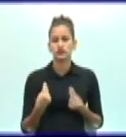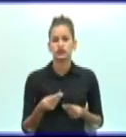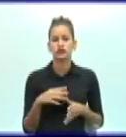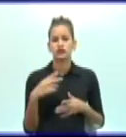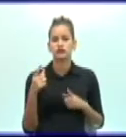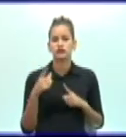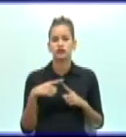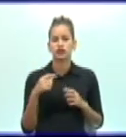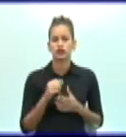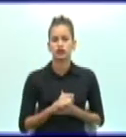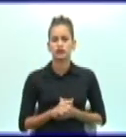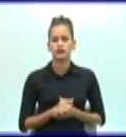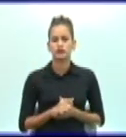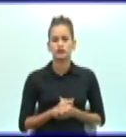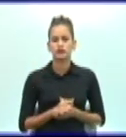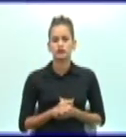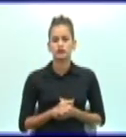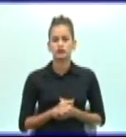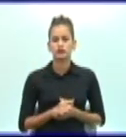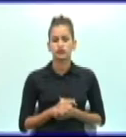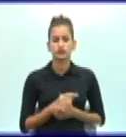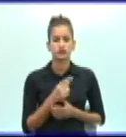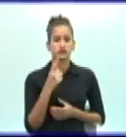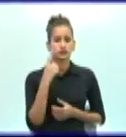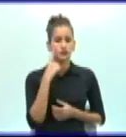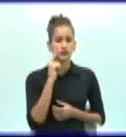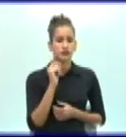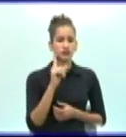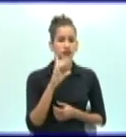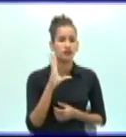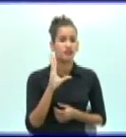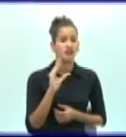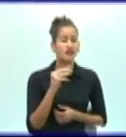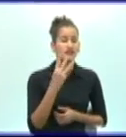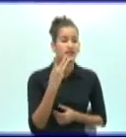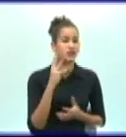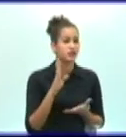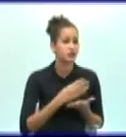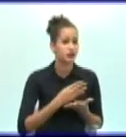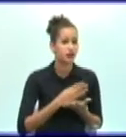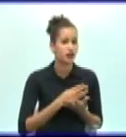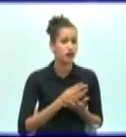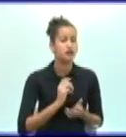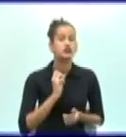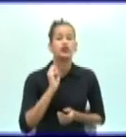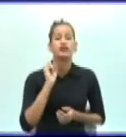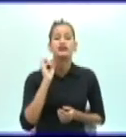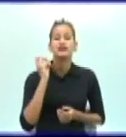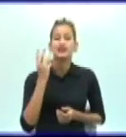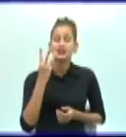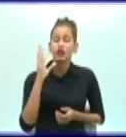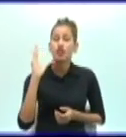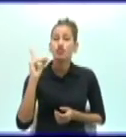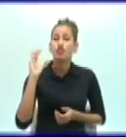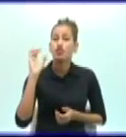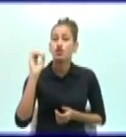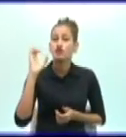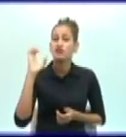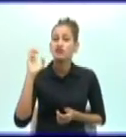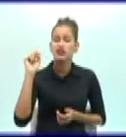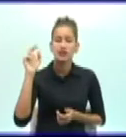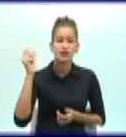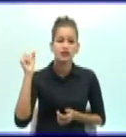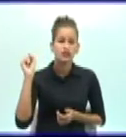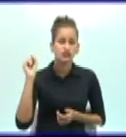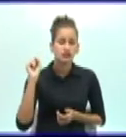señal. Fíjense que no se hablaba de 3 libretas, sino de 3 docenas de libretas. Por lo tanto, primero tenemos que